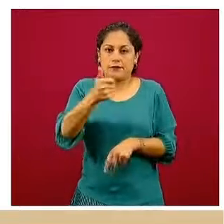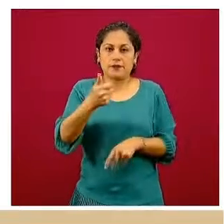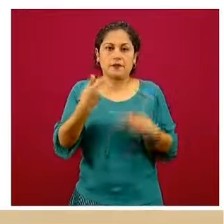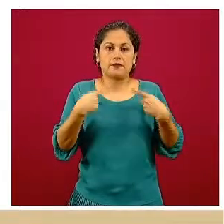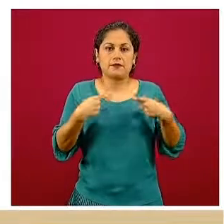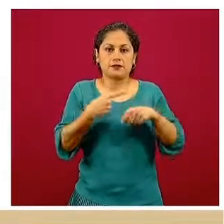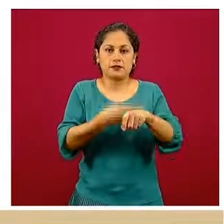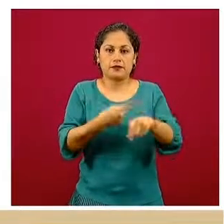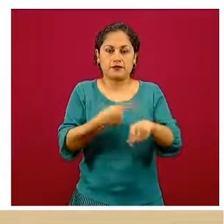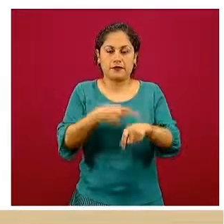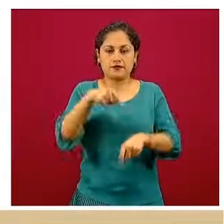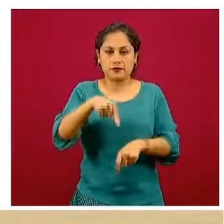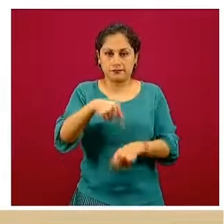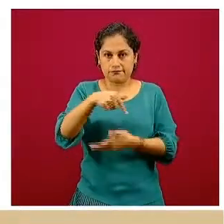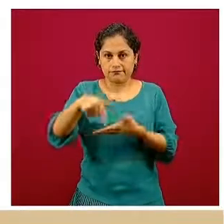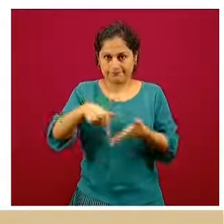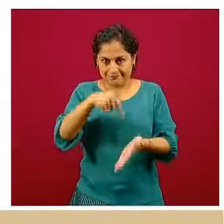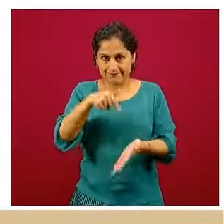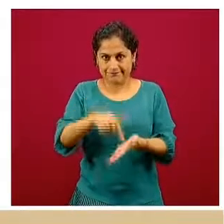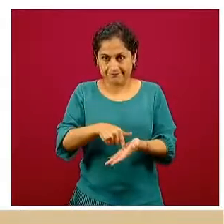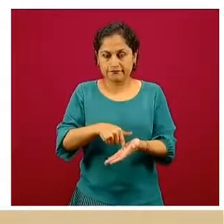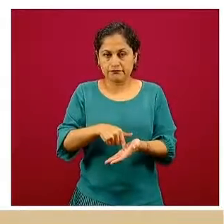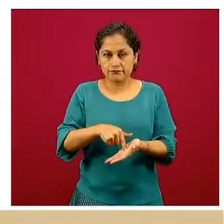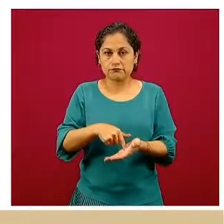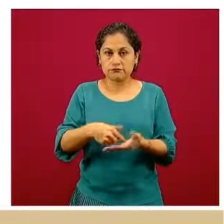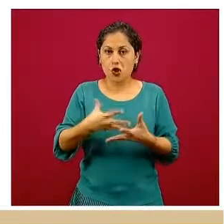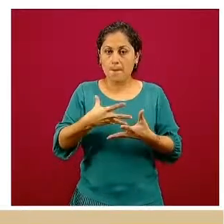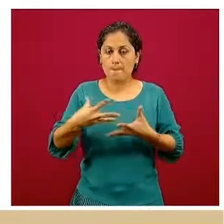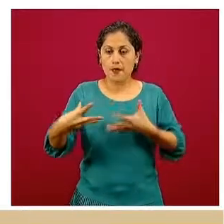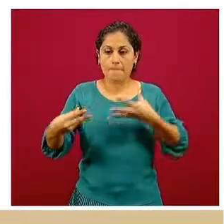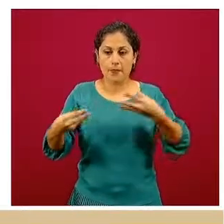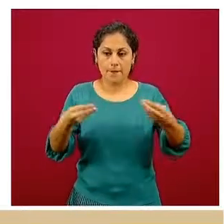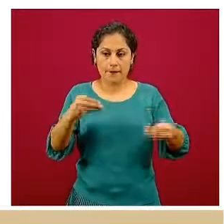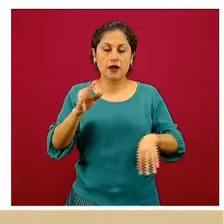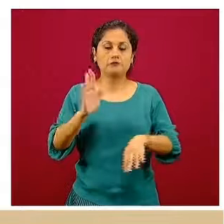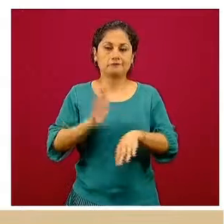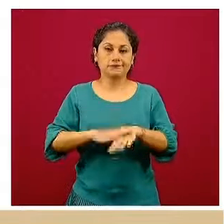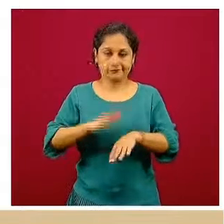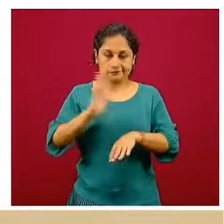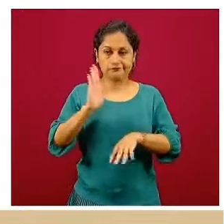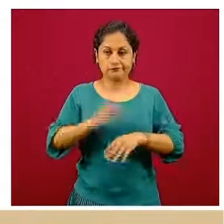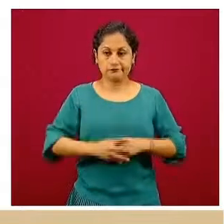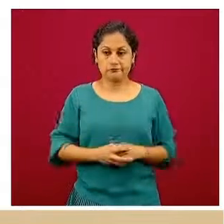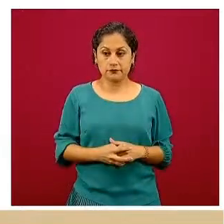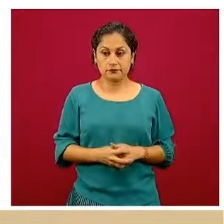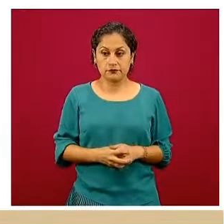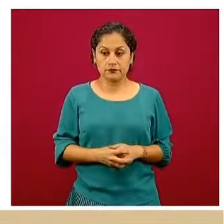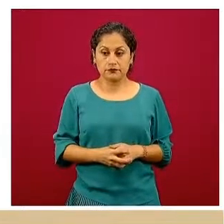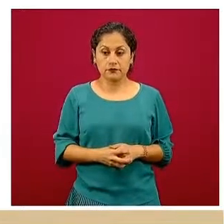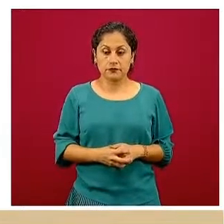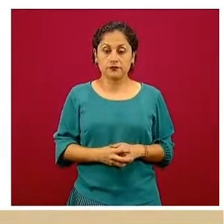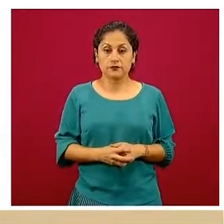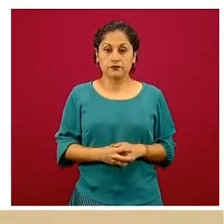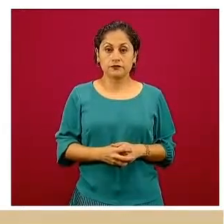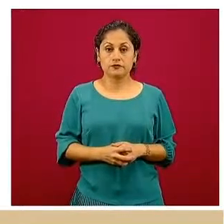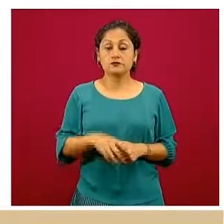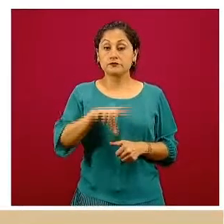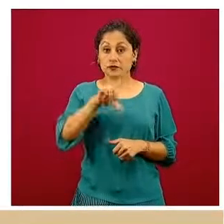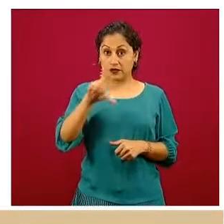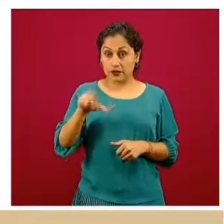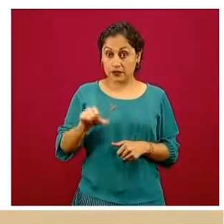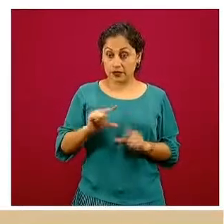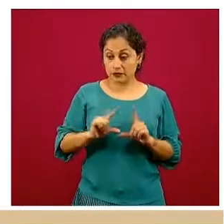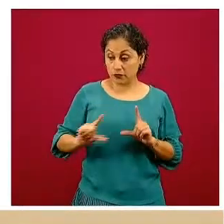sus densidades poblacionales tuvieron una transmisión importante, sobre todo en las últimas semanas. Lo siguen